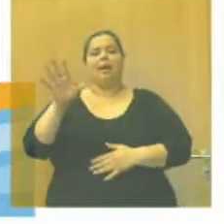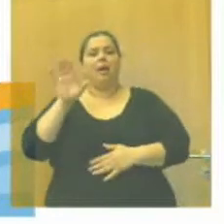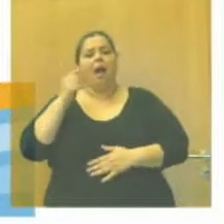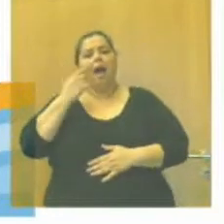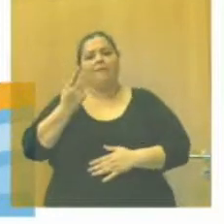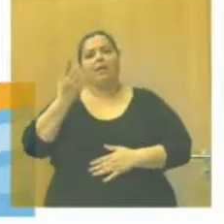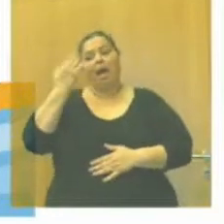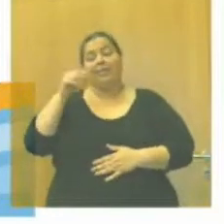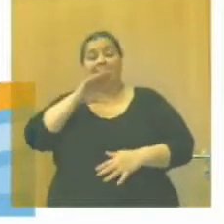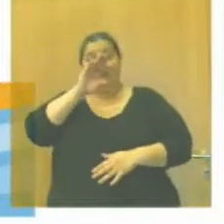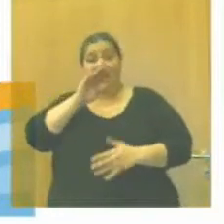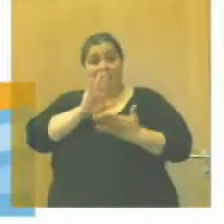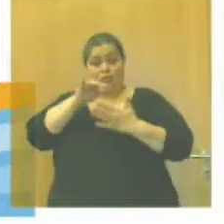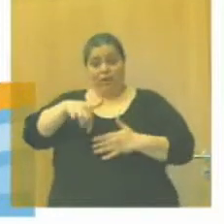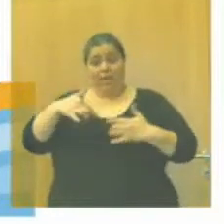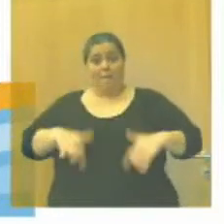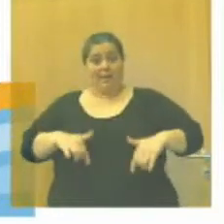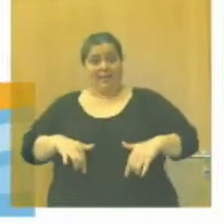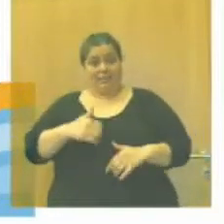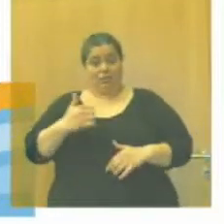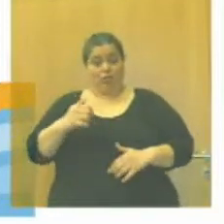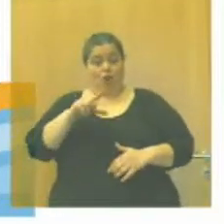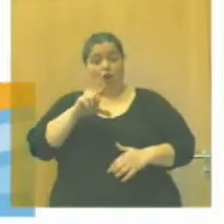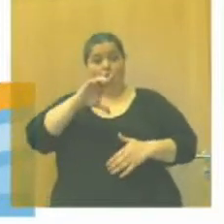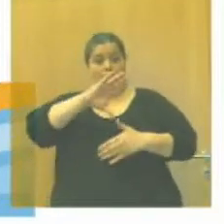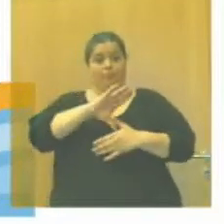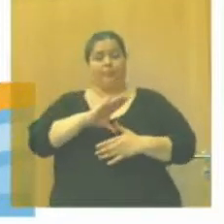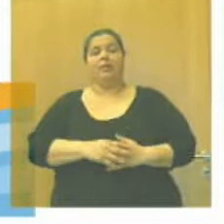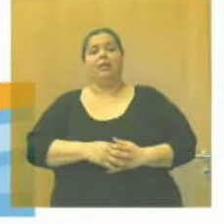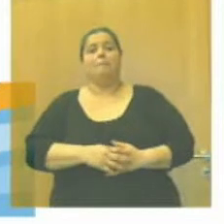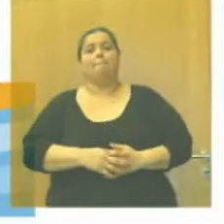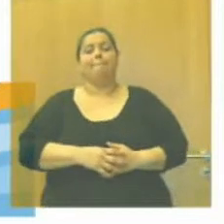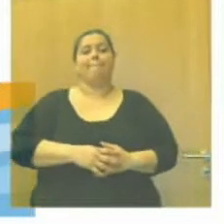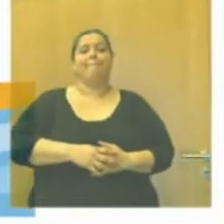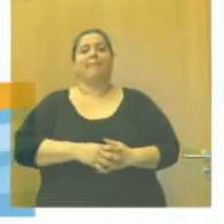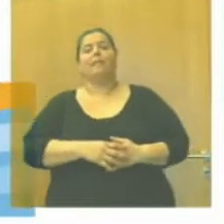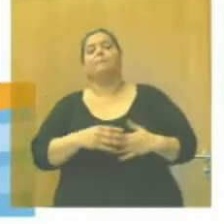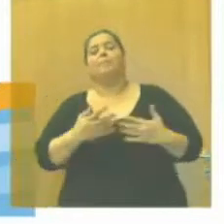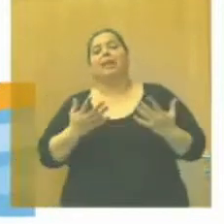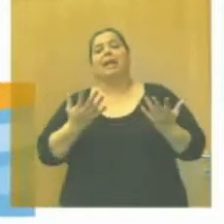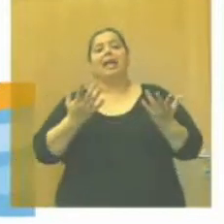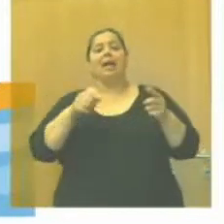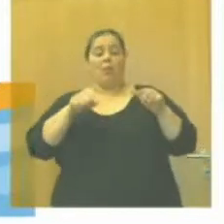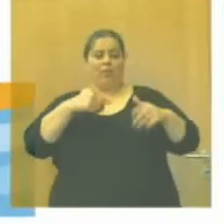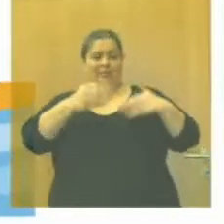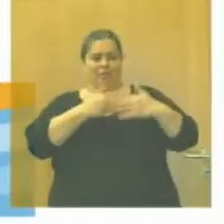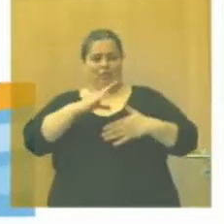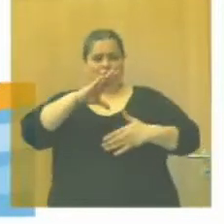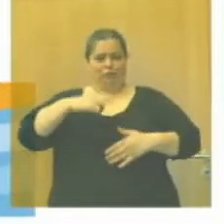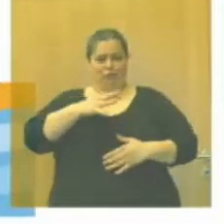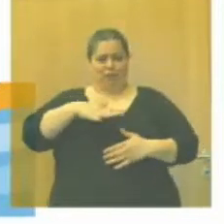cuando estuvieron hablando aquí el ministro de Protección Social, Desarrollo Social,